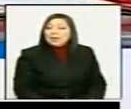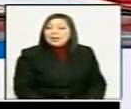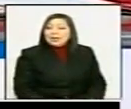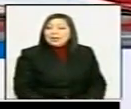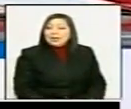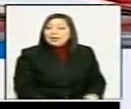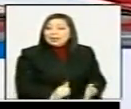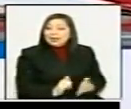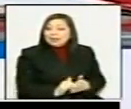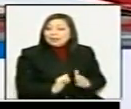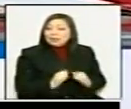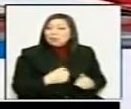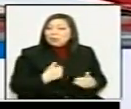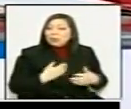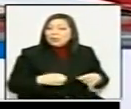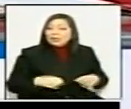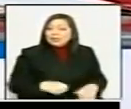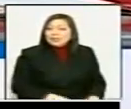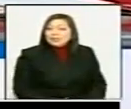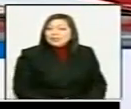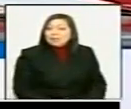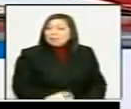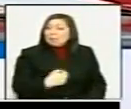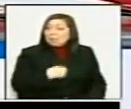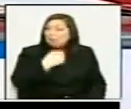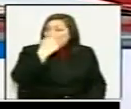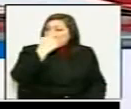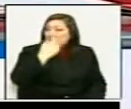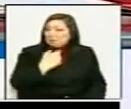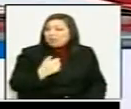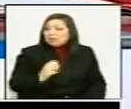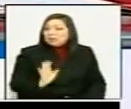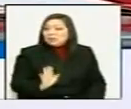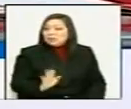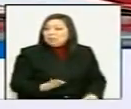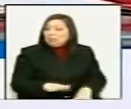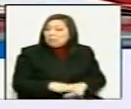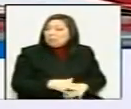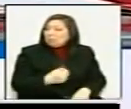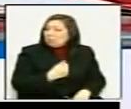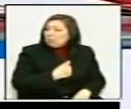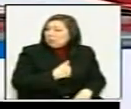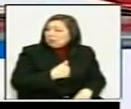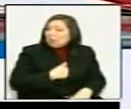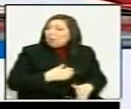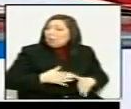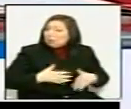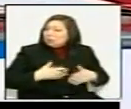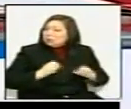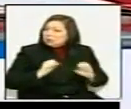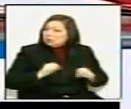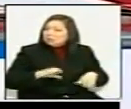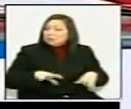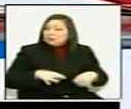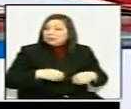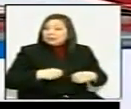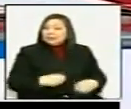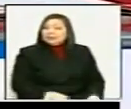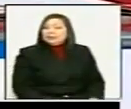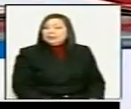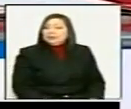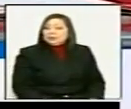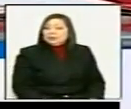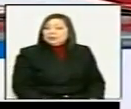considere que debo hacer, de manera personal y con iniciativa propia, que pueda buscar mis